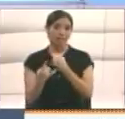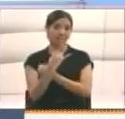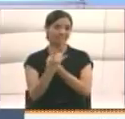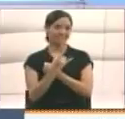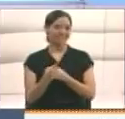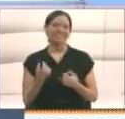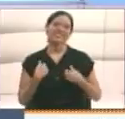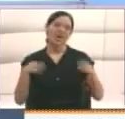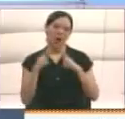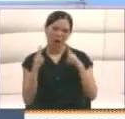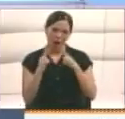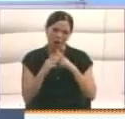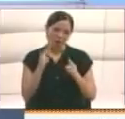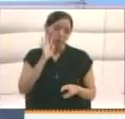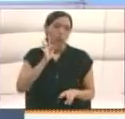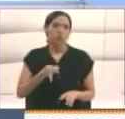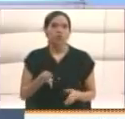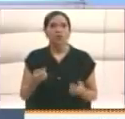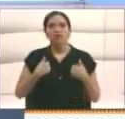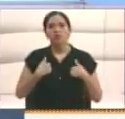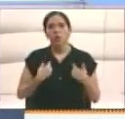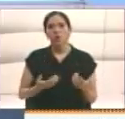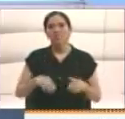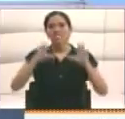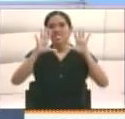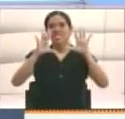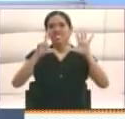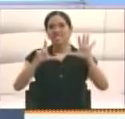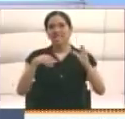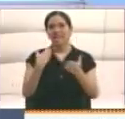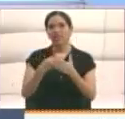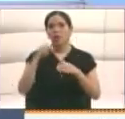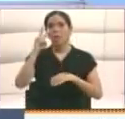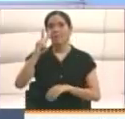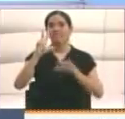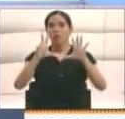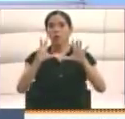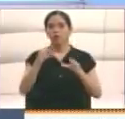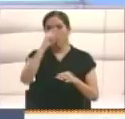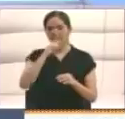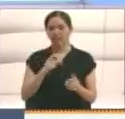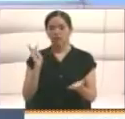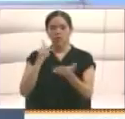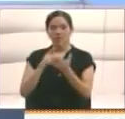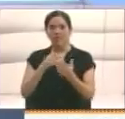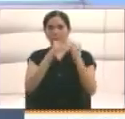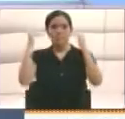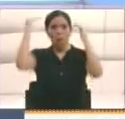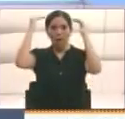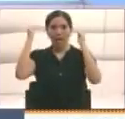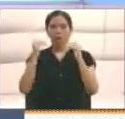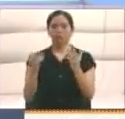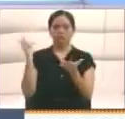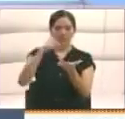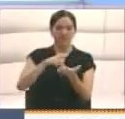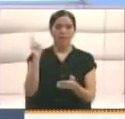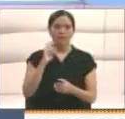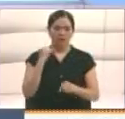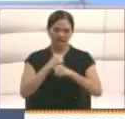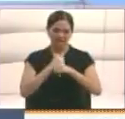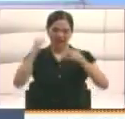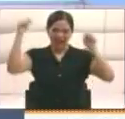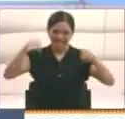conozco, yo viví los 17 hasta los 28 años fuera de este país. Terminando el postdoctorado me regresé a trabajar en este país y